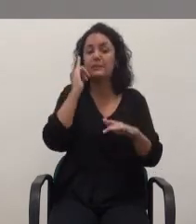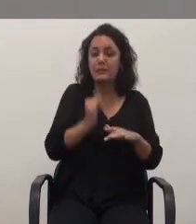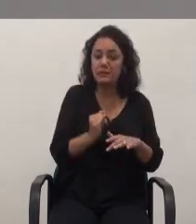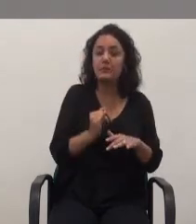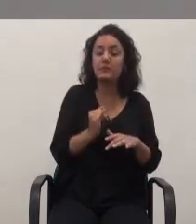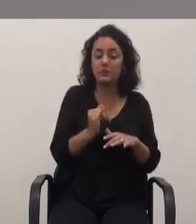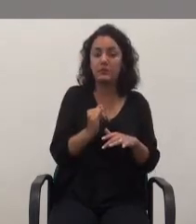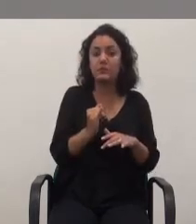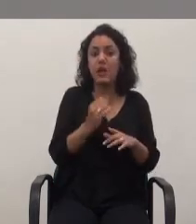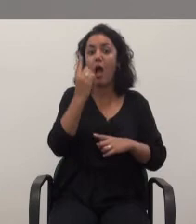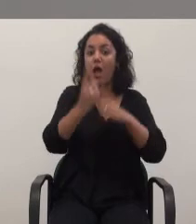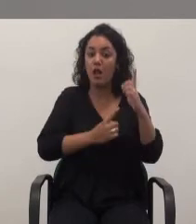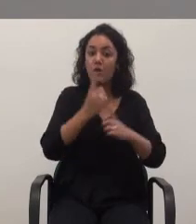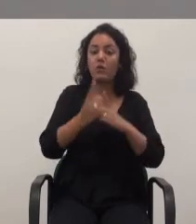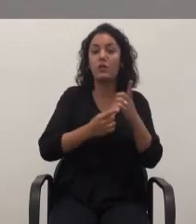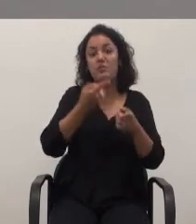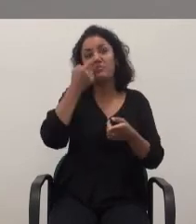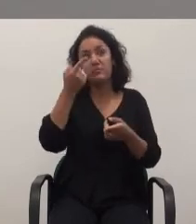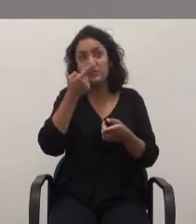interesa resaltar